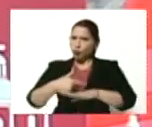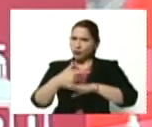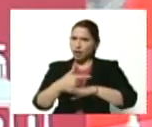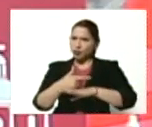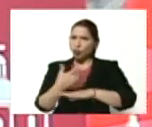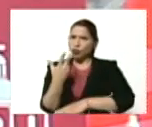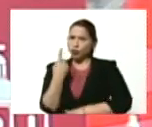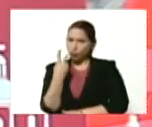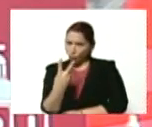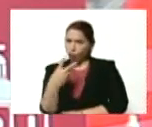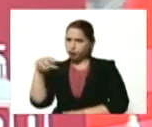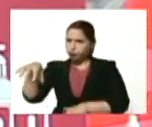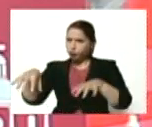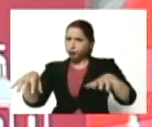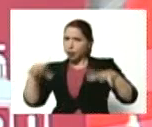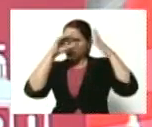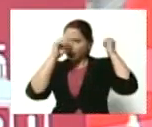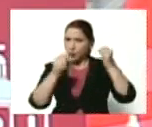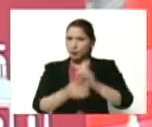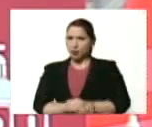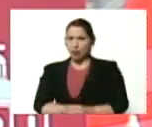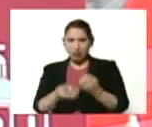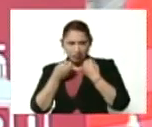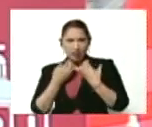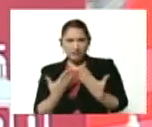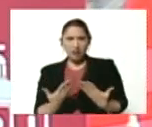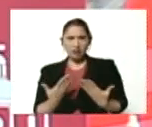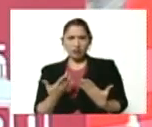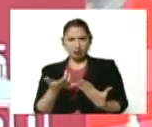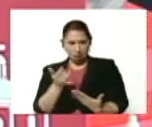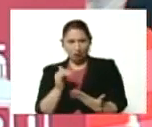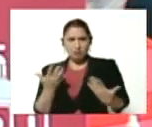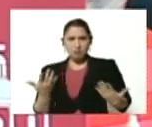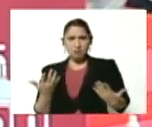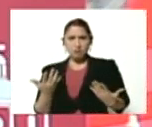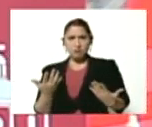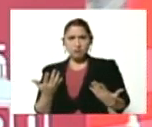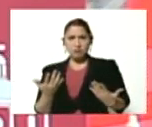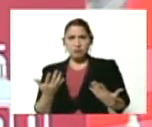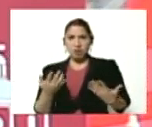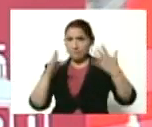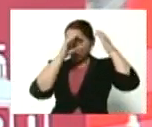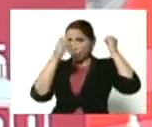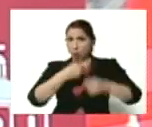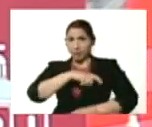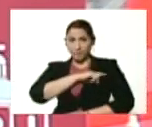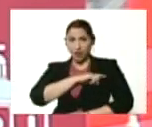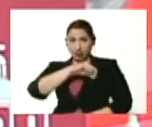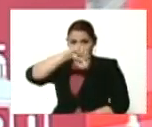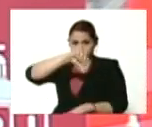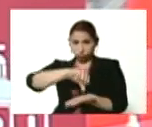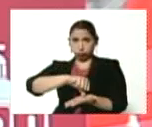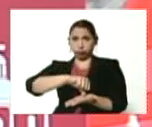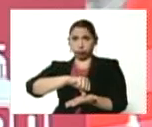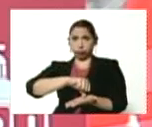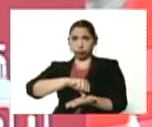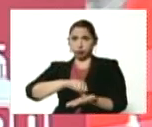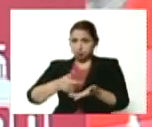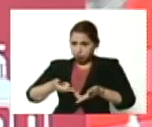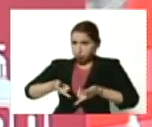diplomáticas. Está bien que el que fuera el embajador de España, señor Jesús Silva,